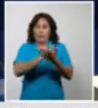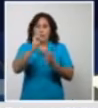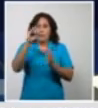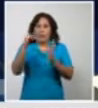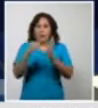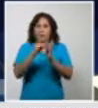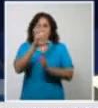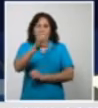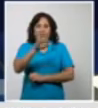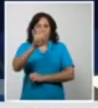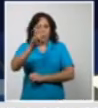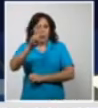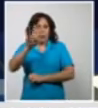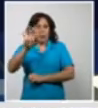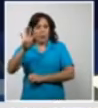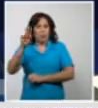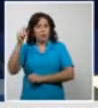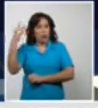6.524 emigrados y